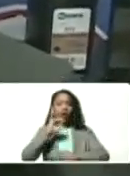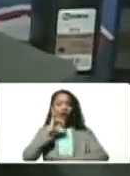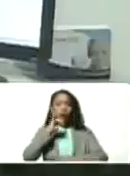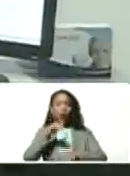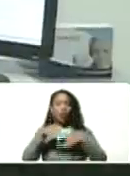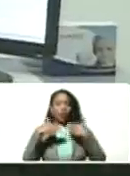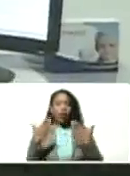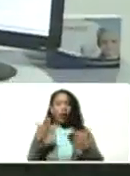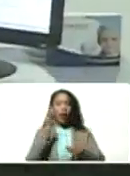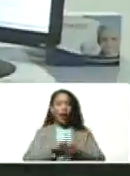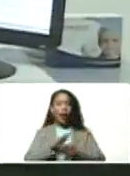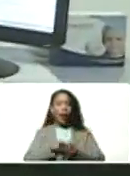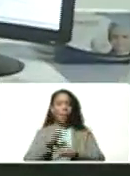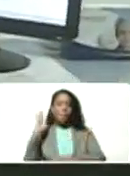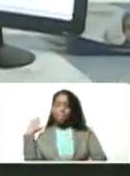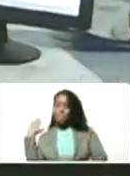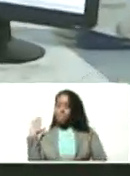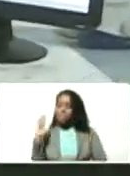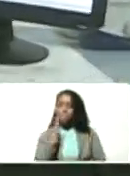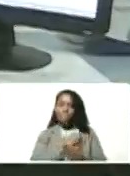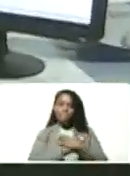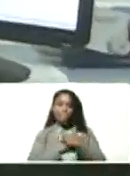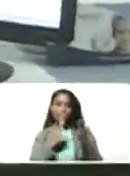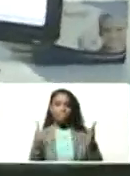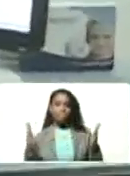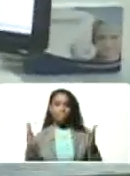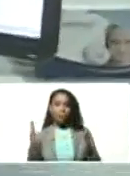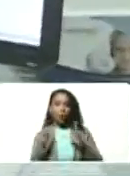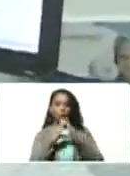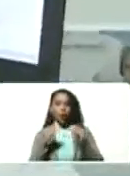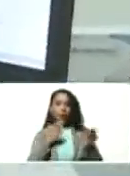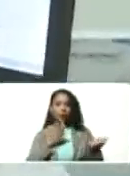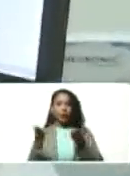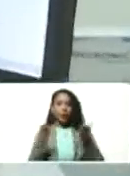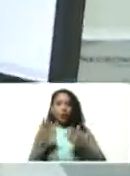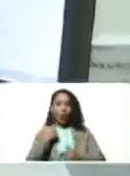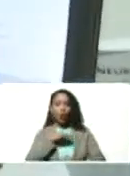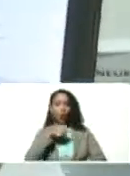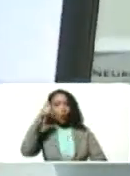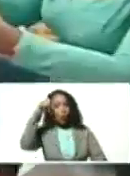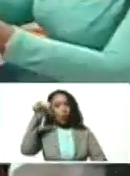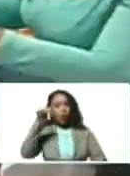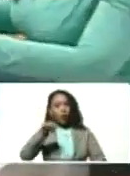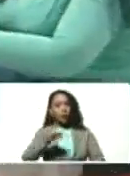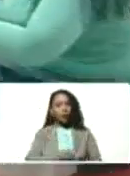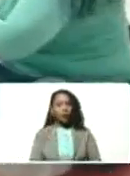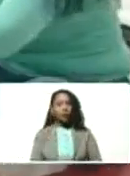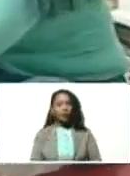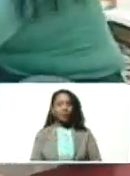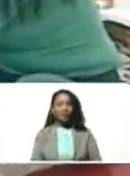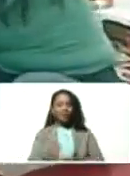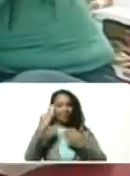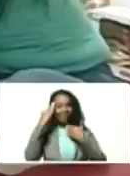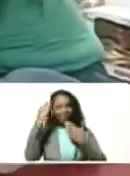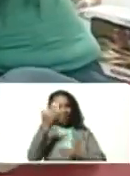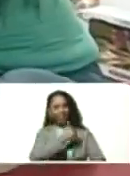de lo que ha venido prestándole, bueno, todo este servicio a nuestro pueblo. Clara. Saludos,